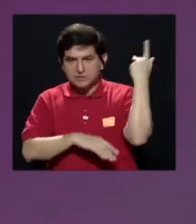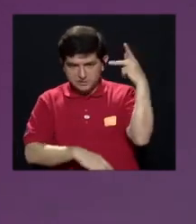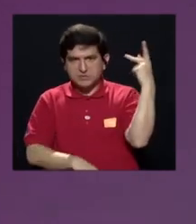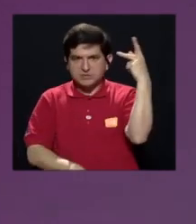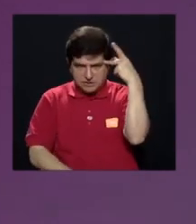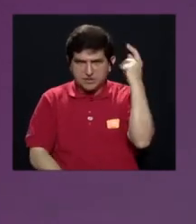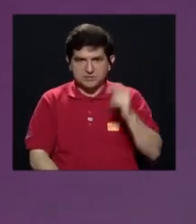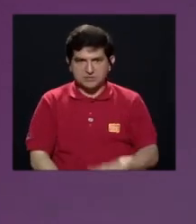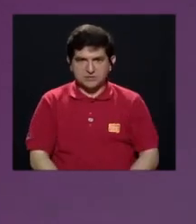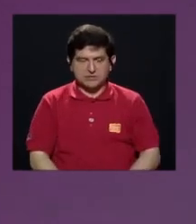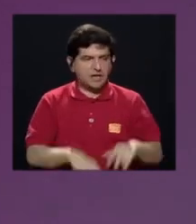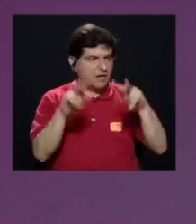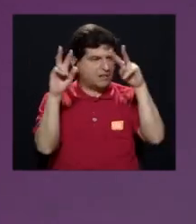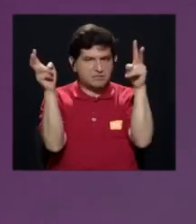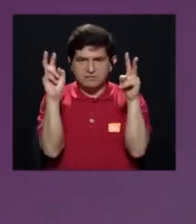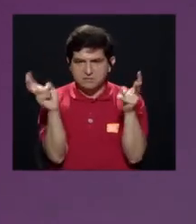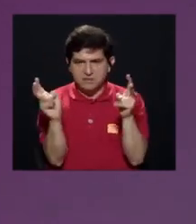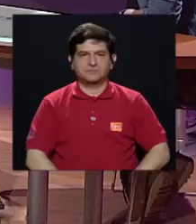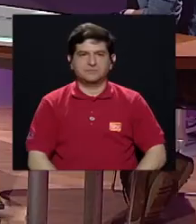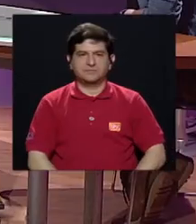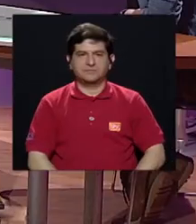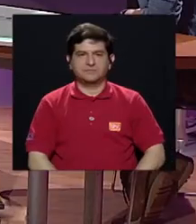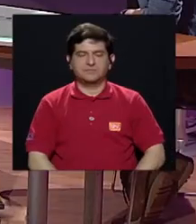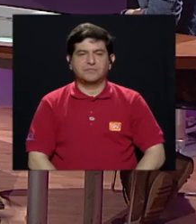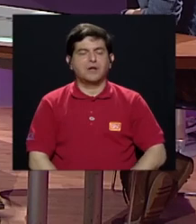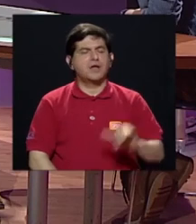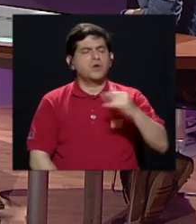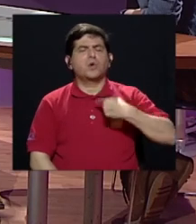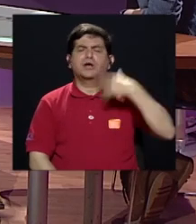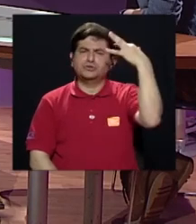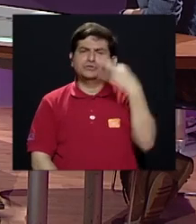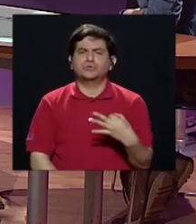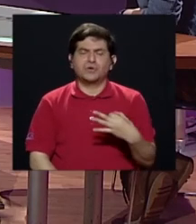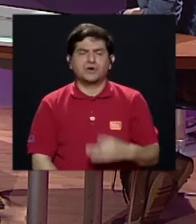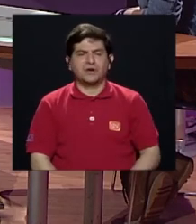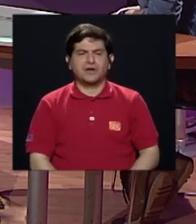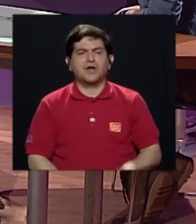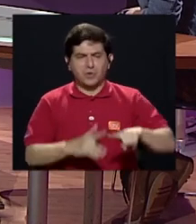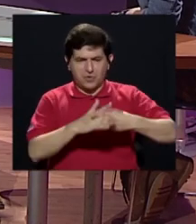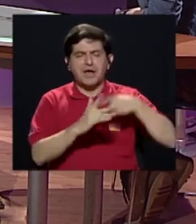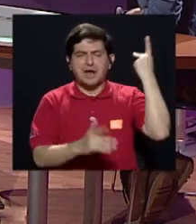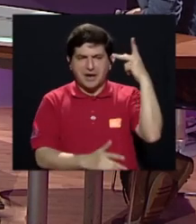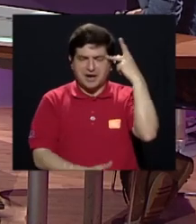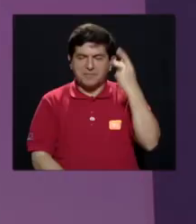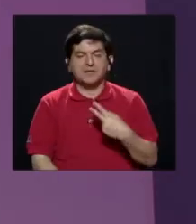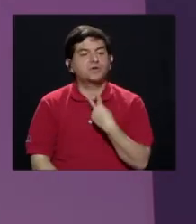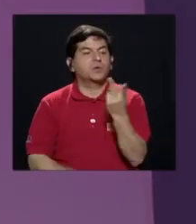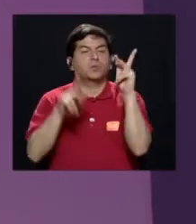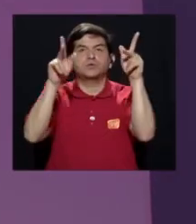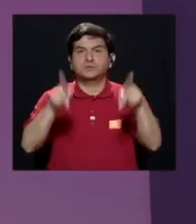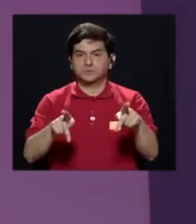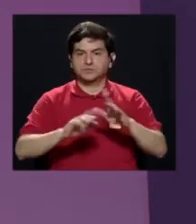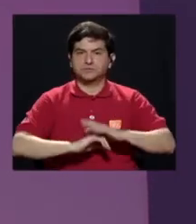política con los temas en el mural. Yo también creo que es una herramienta política porque es la voz de la gente.